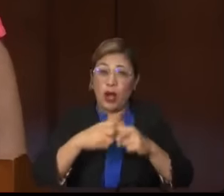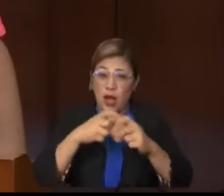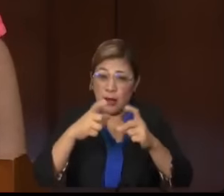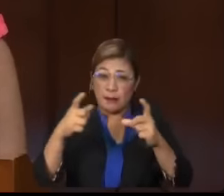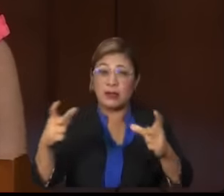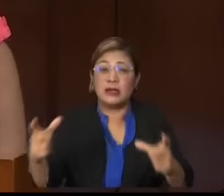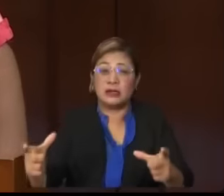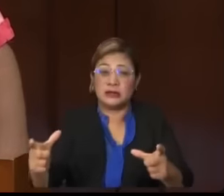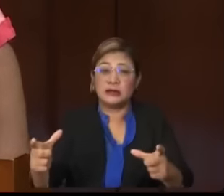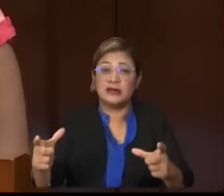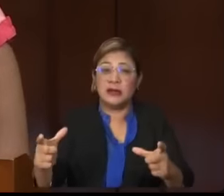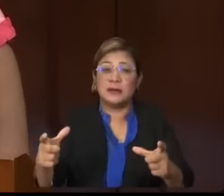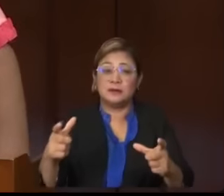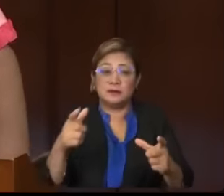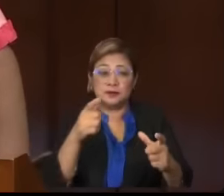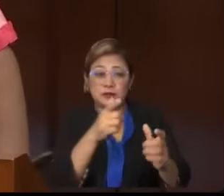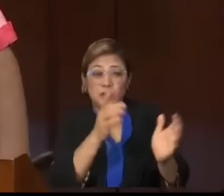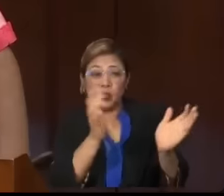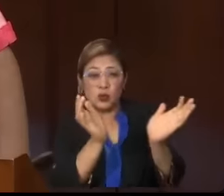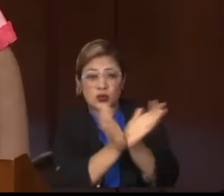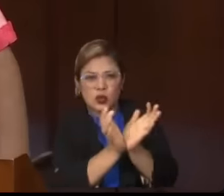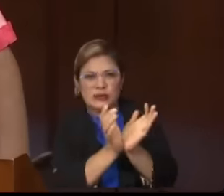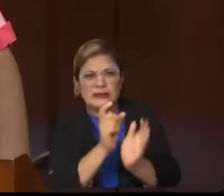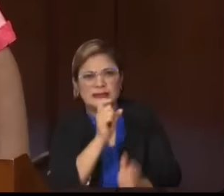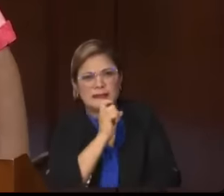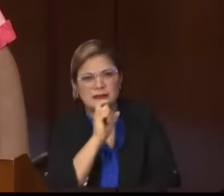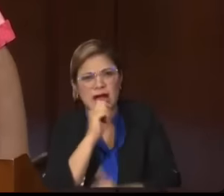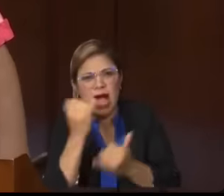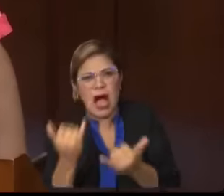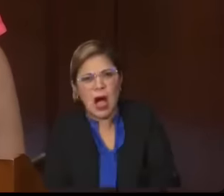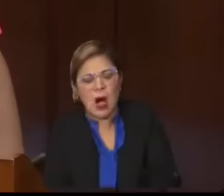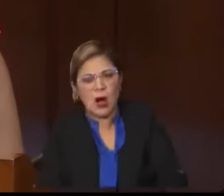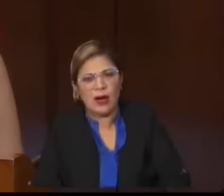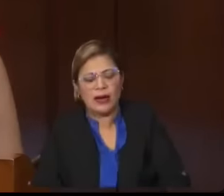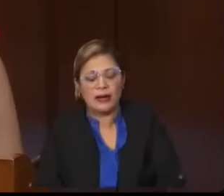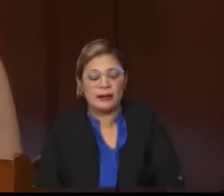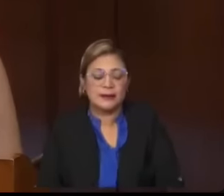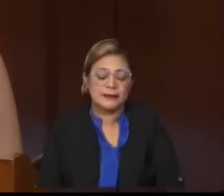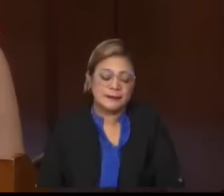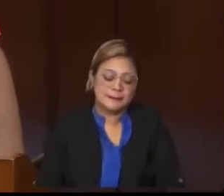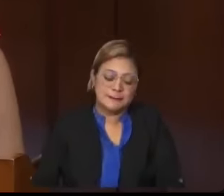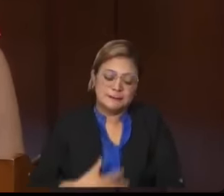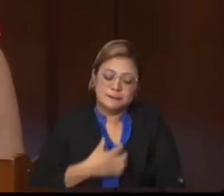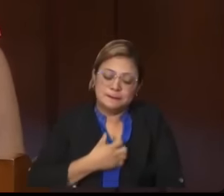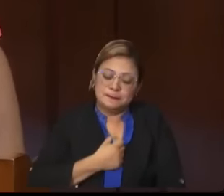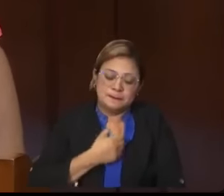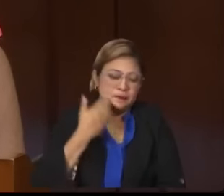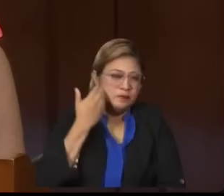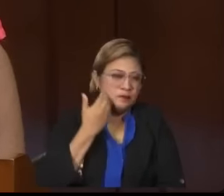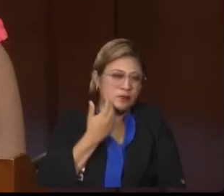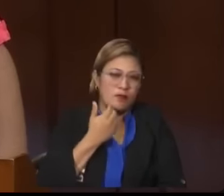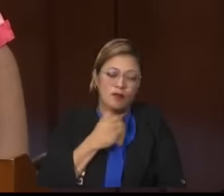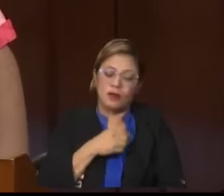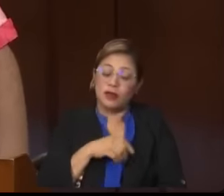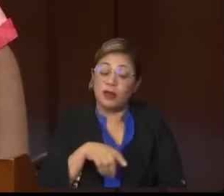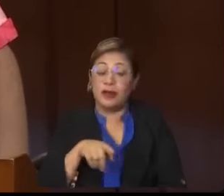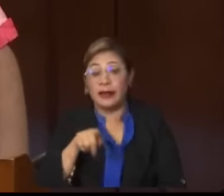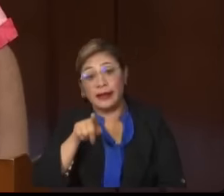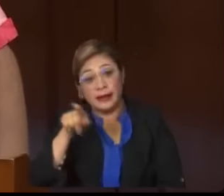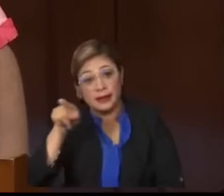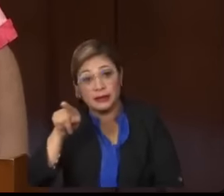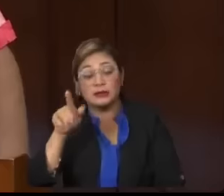una Caja de Seguro Social en dificultades. Además de ello, una persona